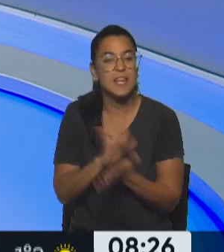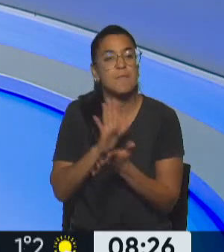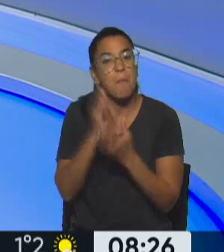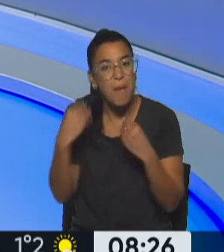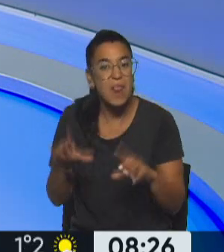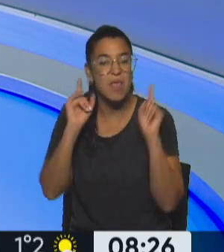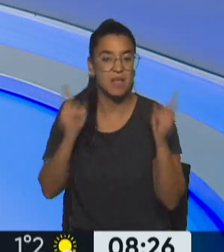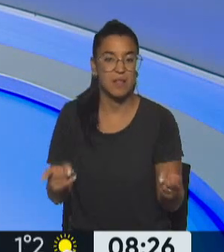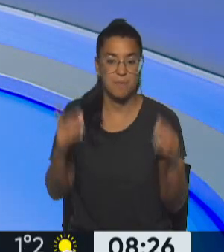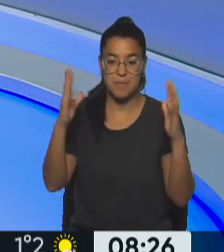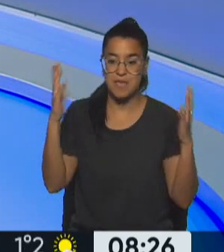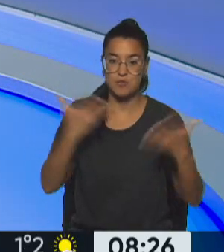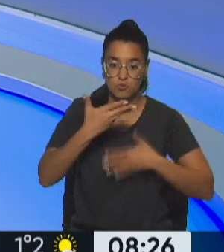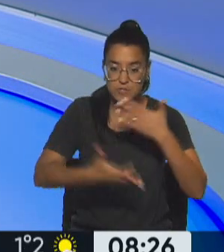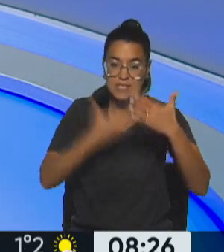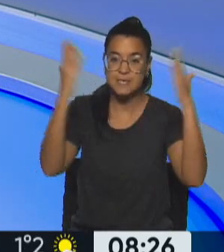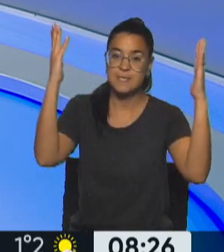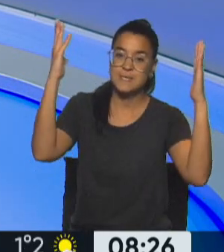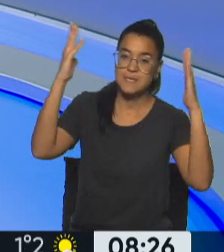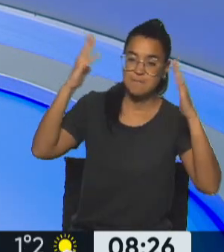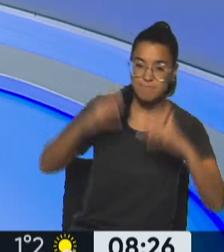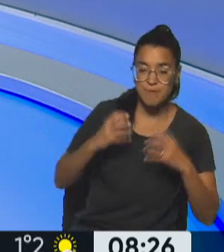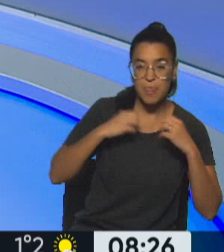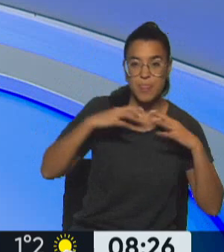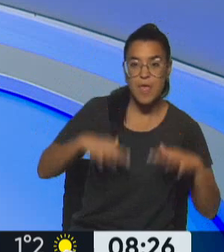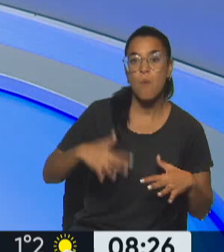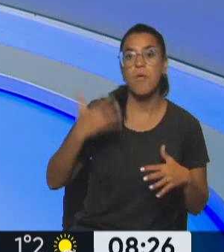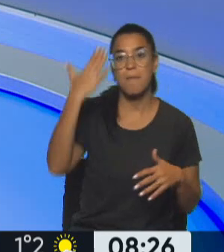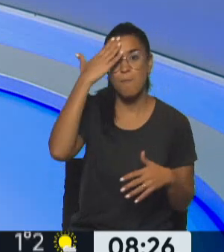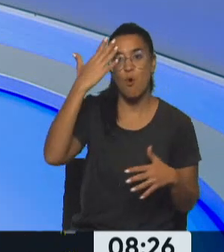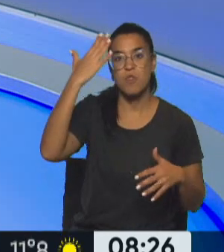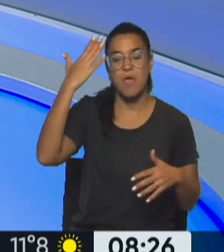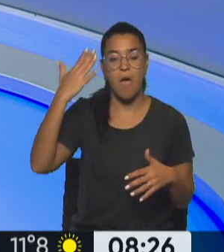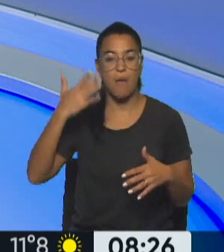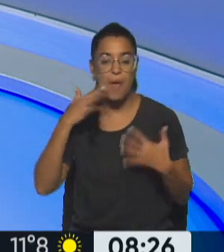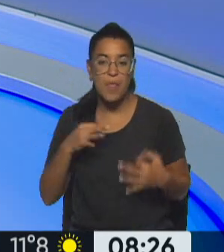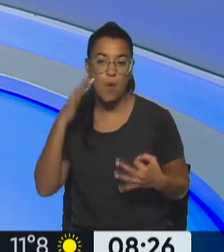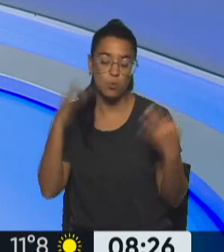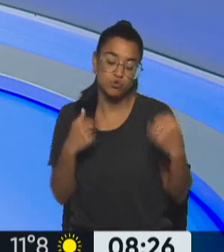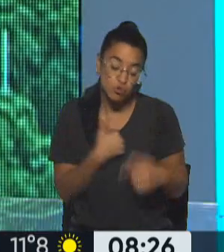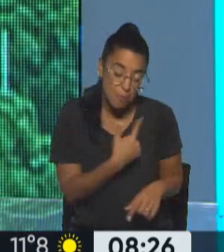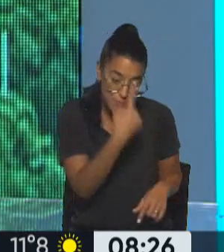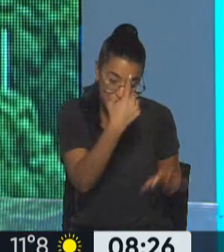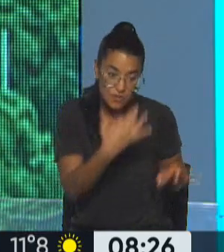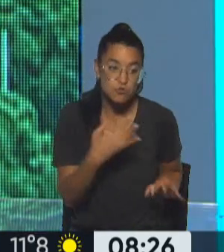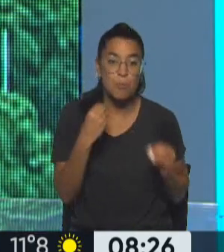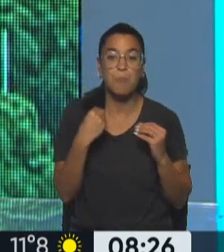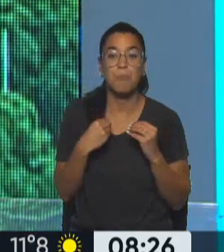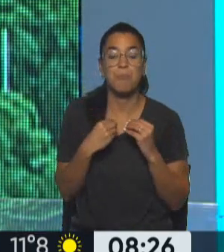esa estructura de reivindicación de la memoria, verdad y justicia? No, yo personalmente creo que las